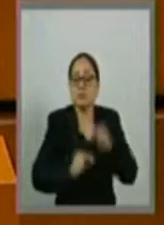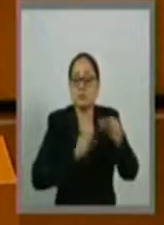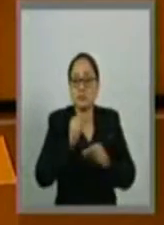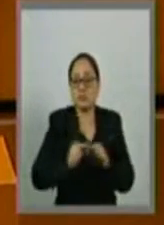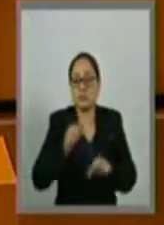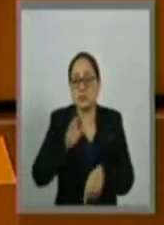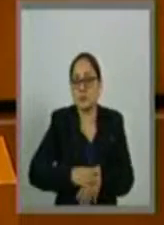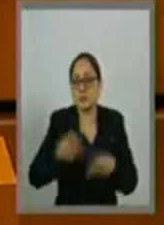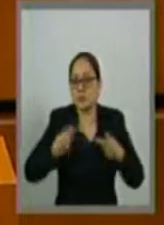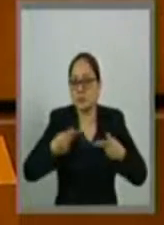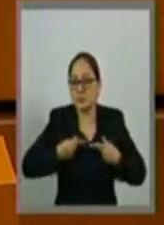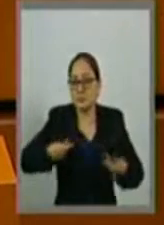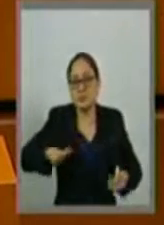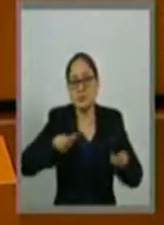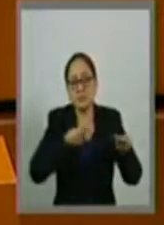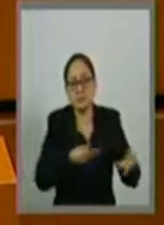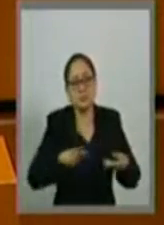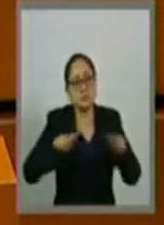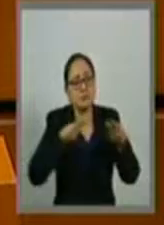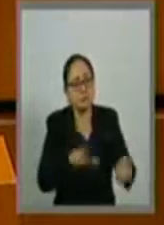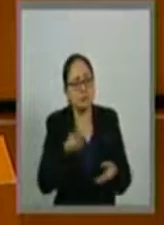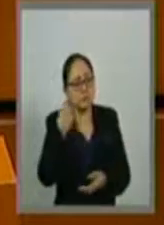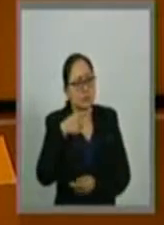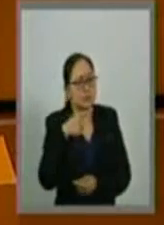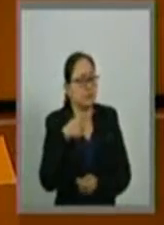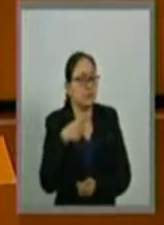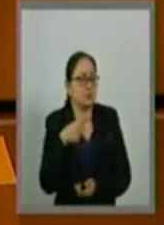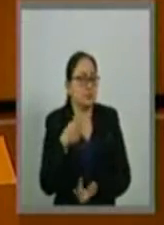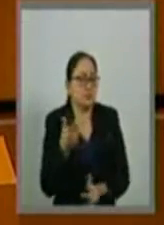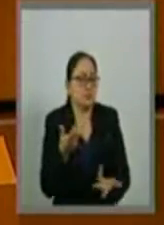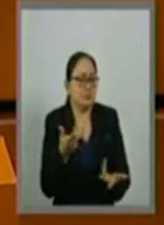donantes con un bajo porcentaje, casi